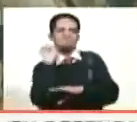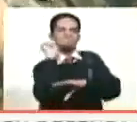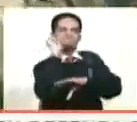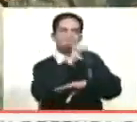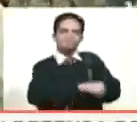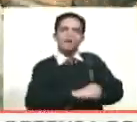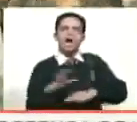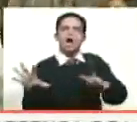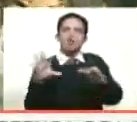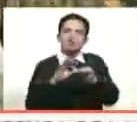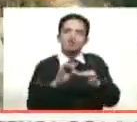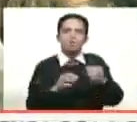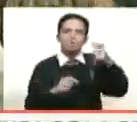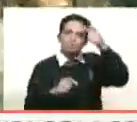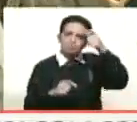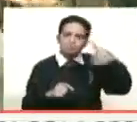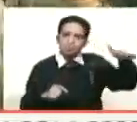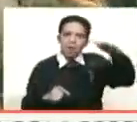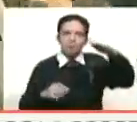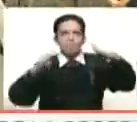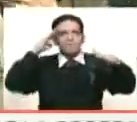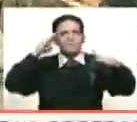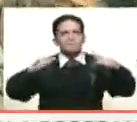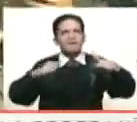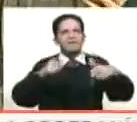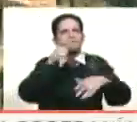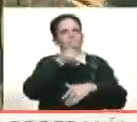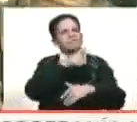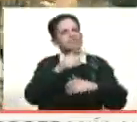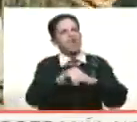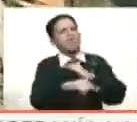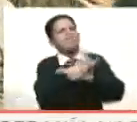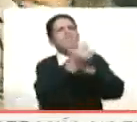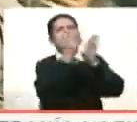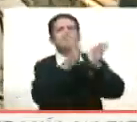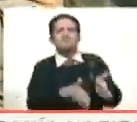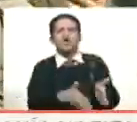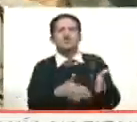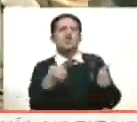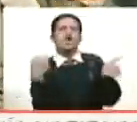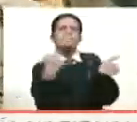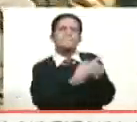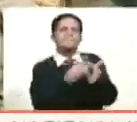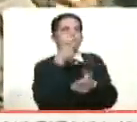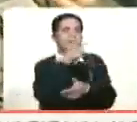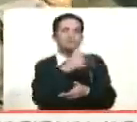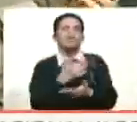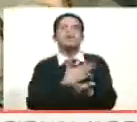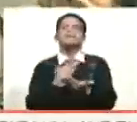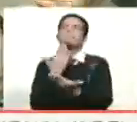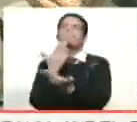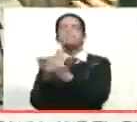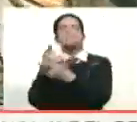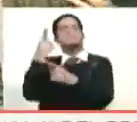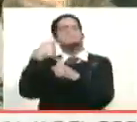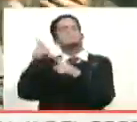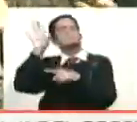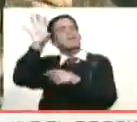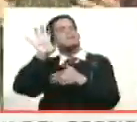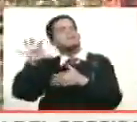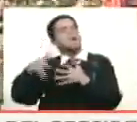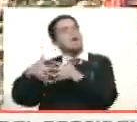unión cívico-militar a los traidores, a los golpistas, a los que llaman a la intervención gringa en Venezuela.